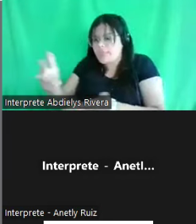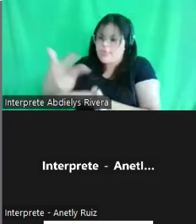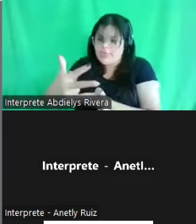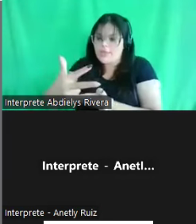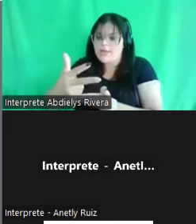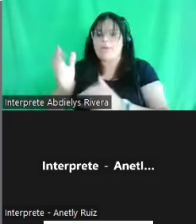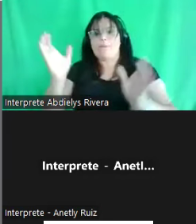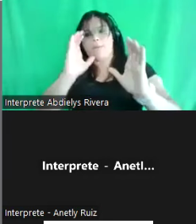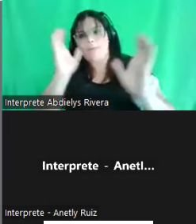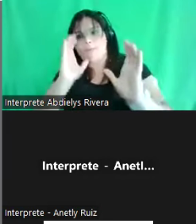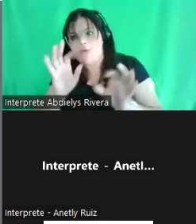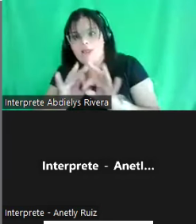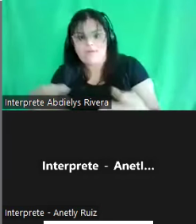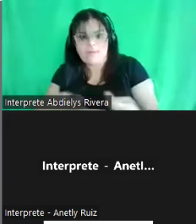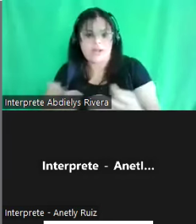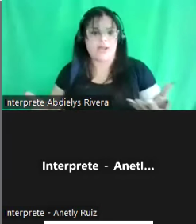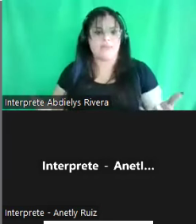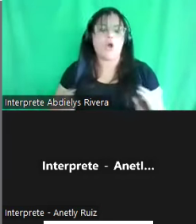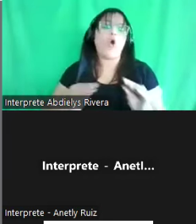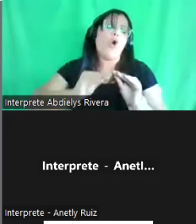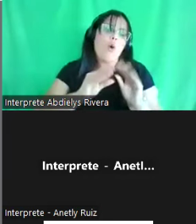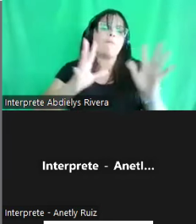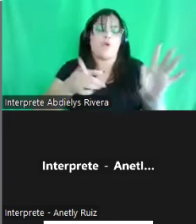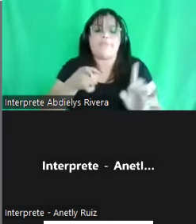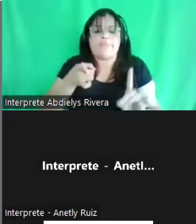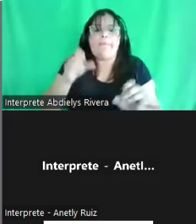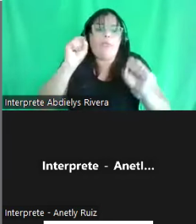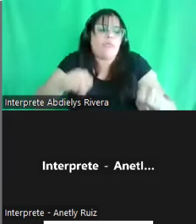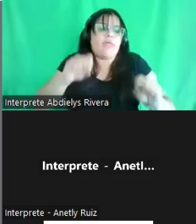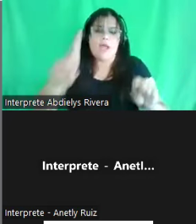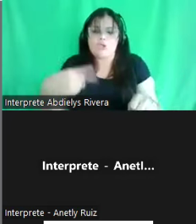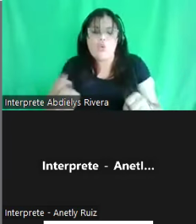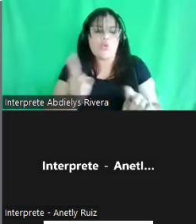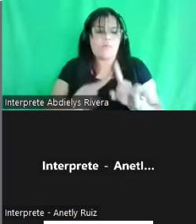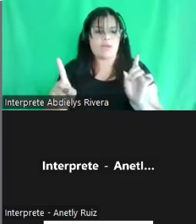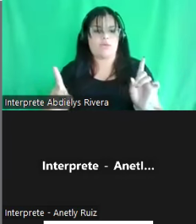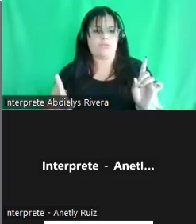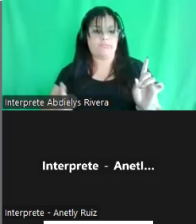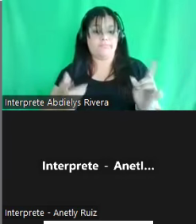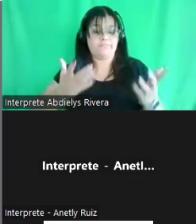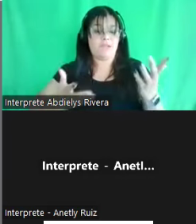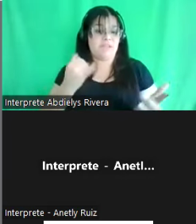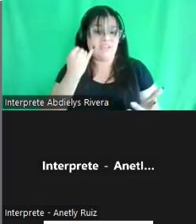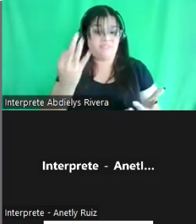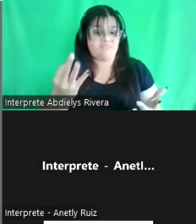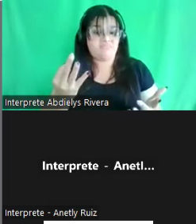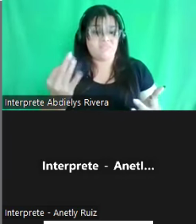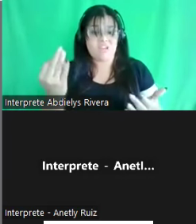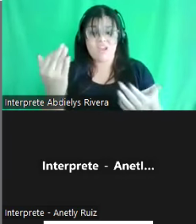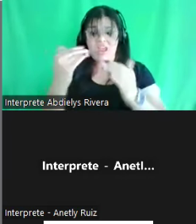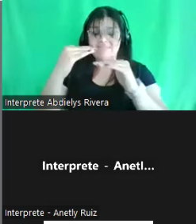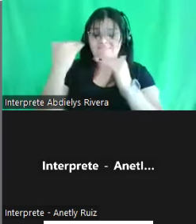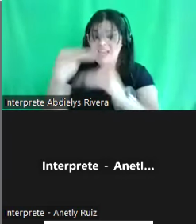familiar. Obviamente el familiar estaba capacitado para quedarse solo en ese momento, pero si hubiese estado incapacitado para quedarse